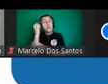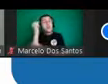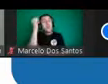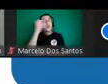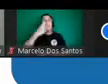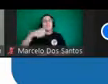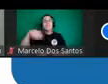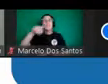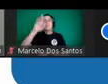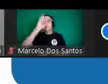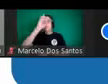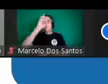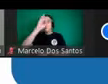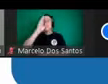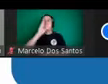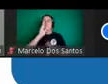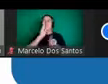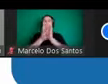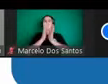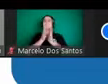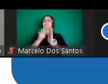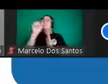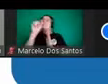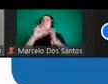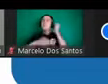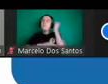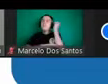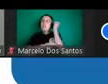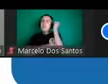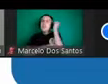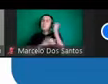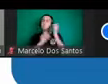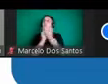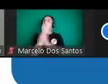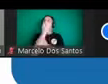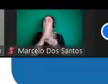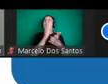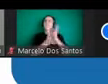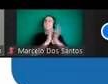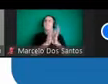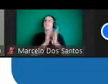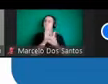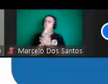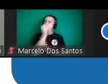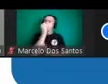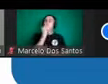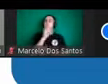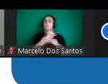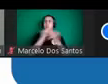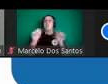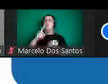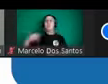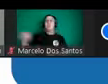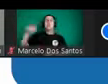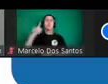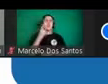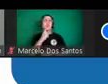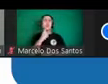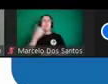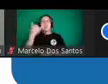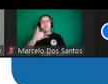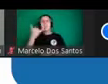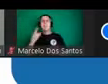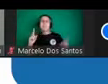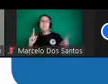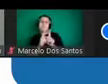señas, tampoco tenemos que sentir que eso es una limitación si no lo hacemos. Con las personas sordas podemos encontrar otras maneras